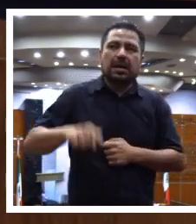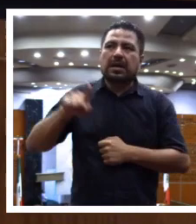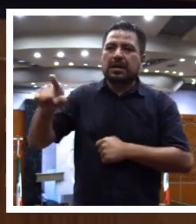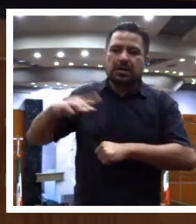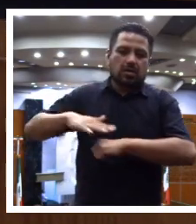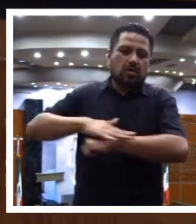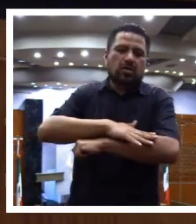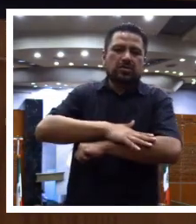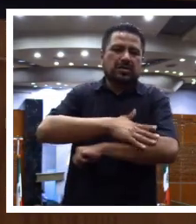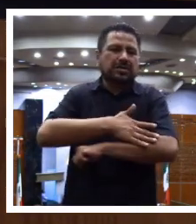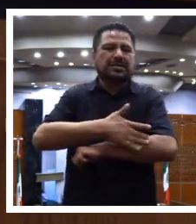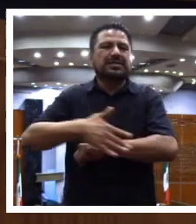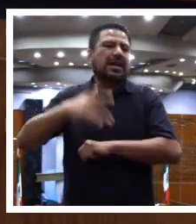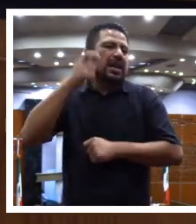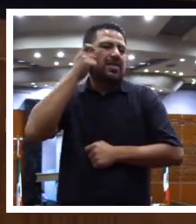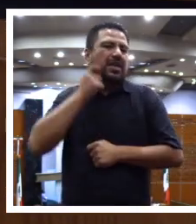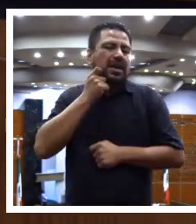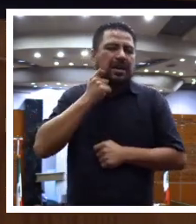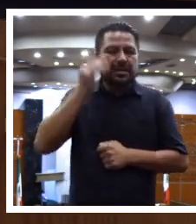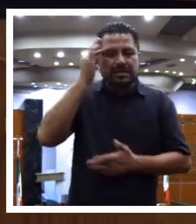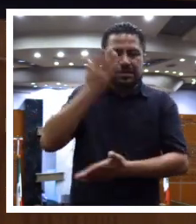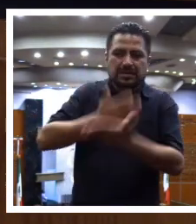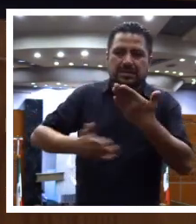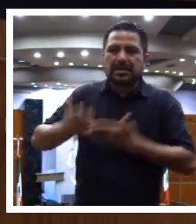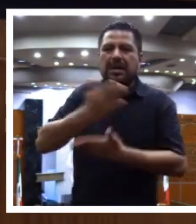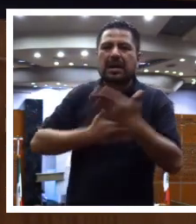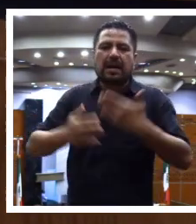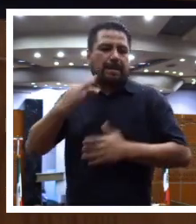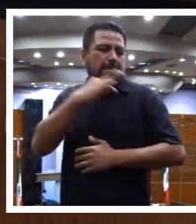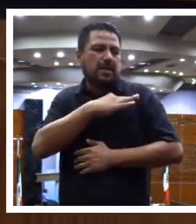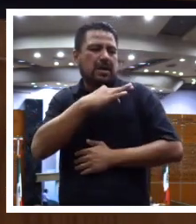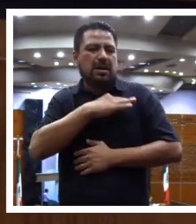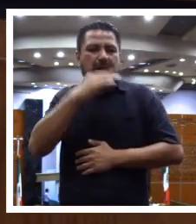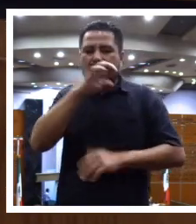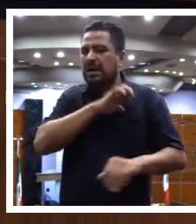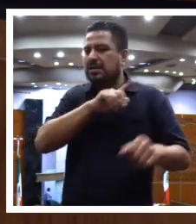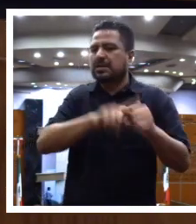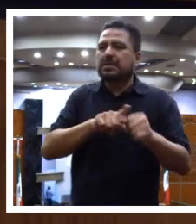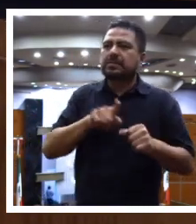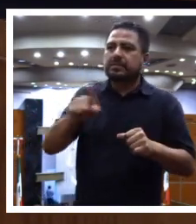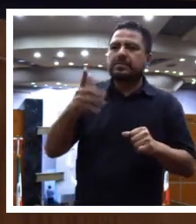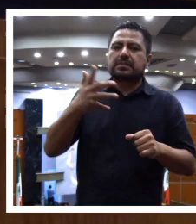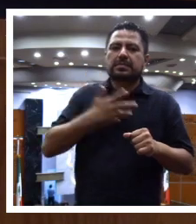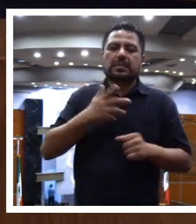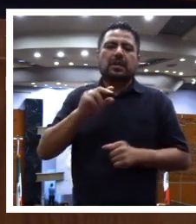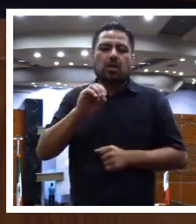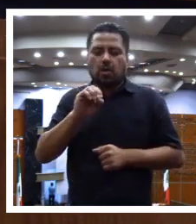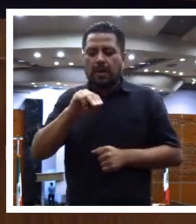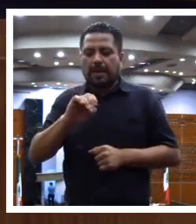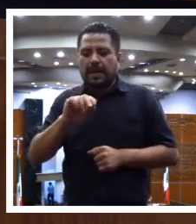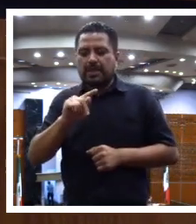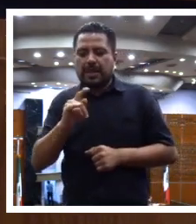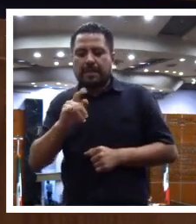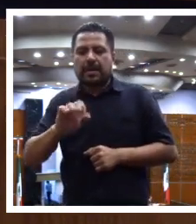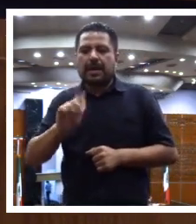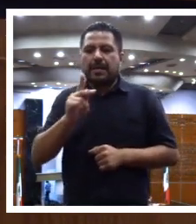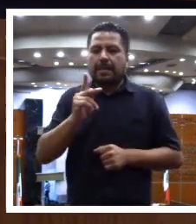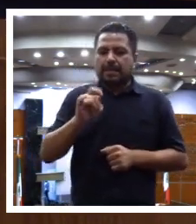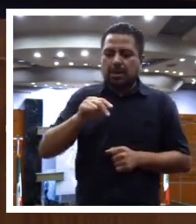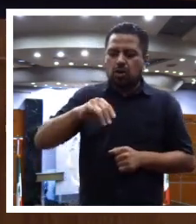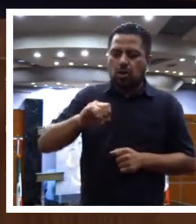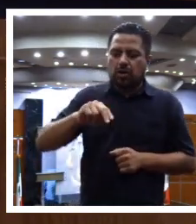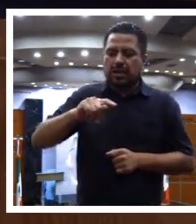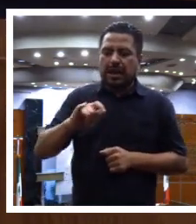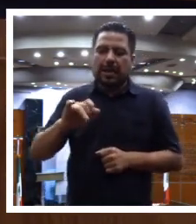Guerrero, subrogando el servicio a las clínicas de hemodiálisis particulares que existen en Ometepec, Pinotepa